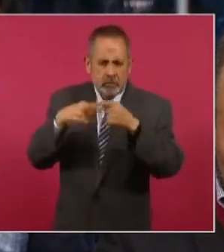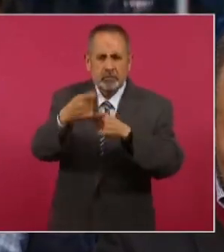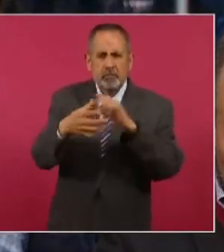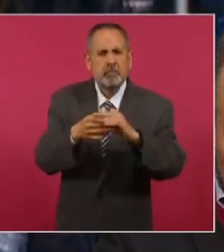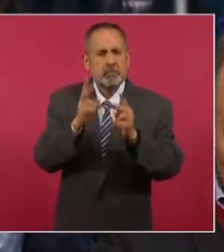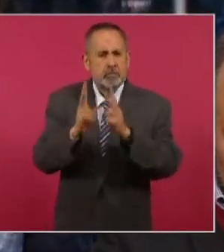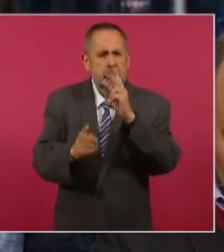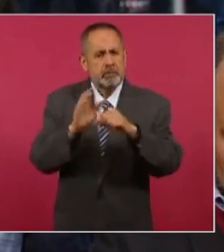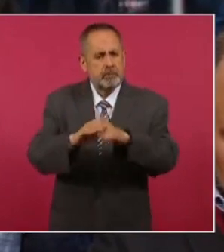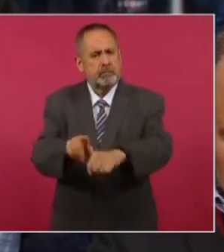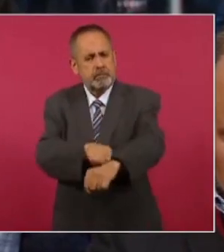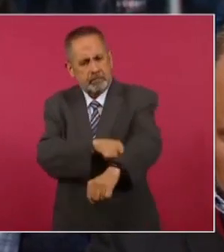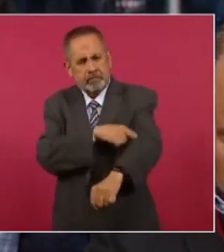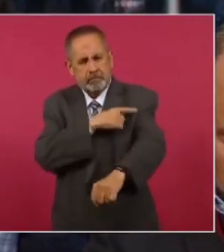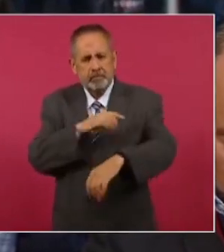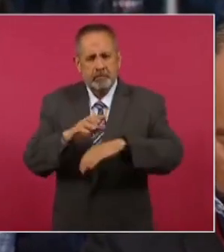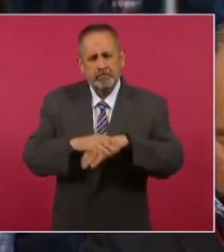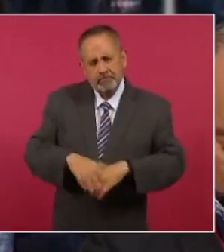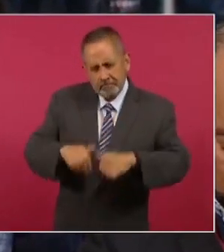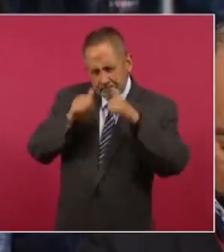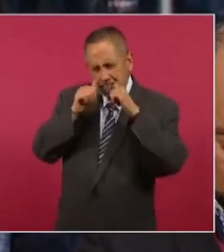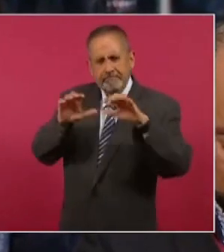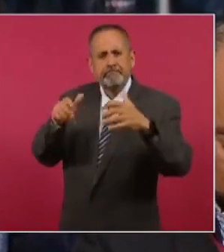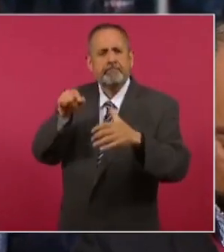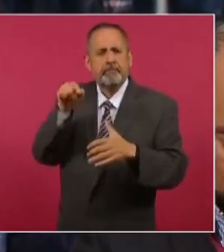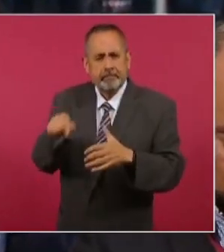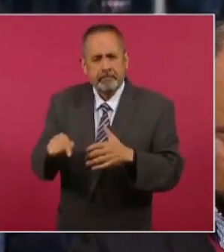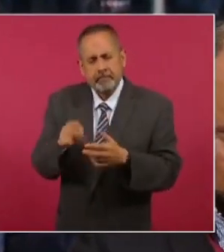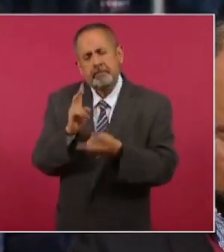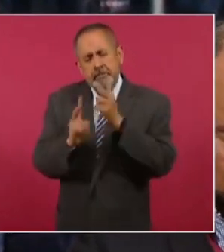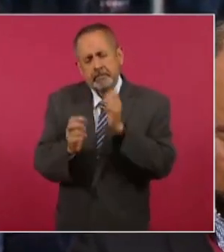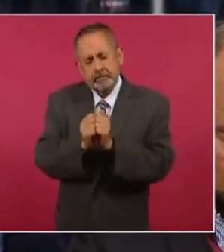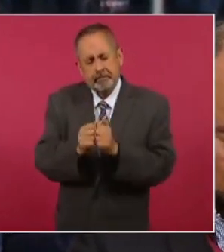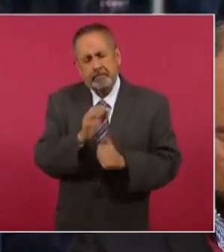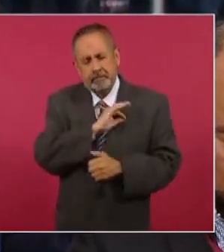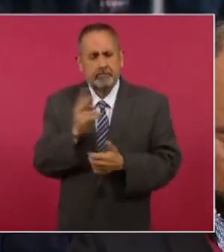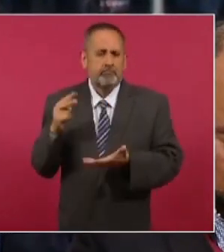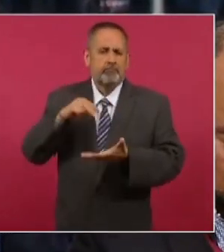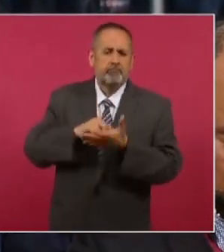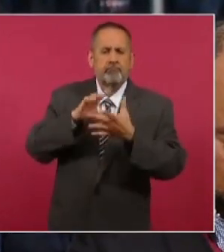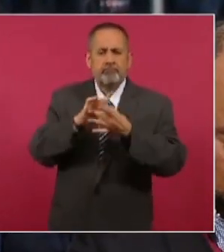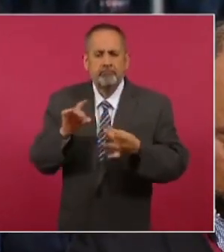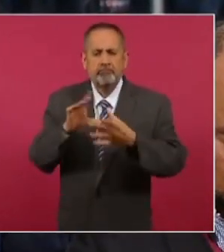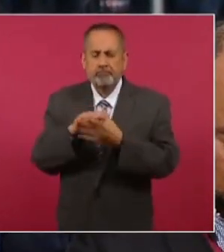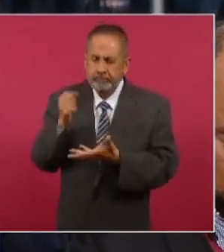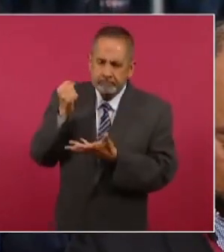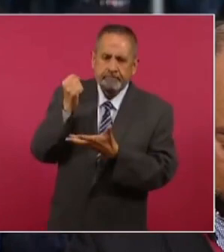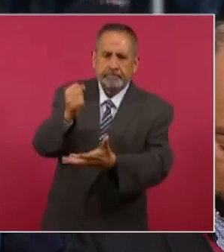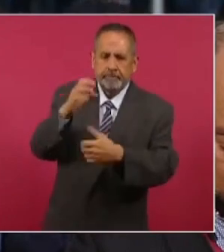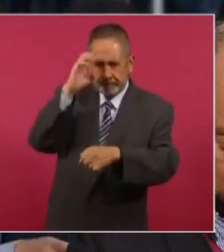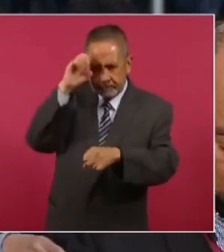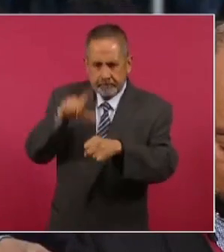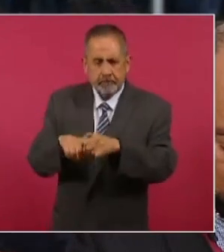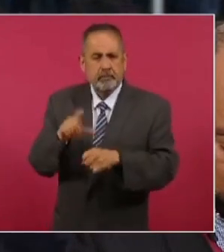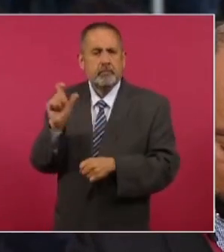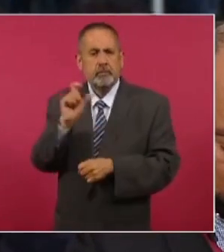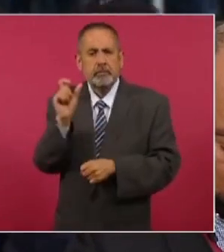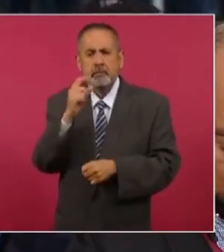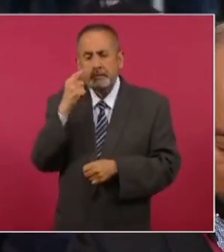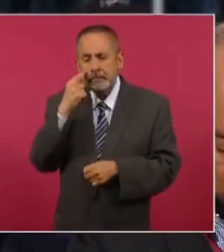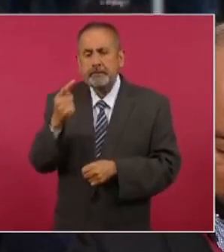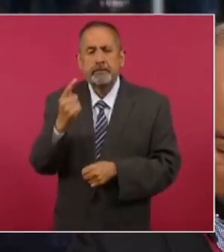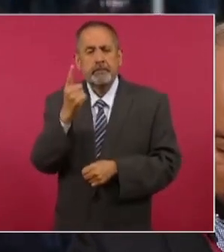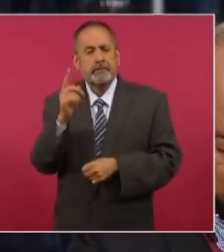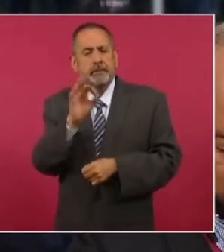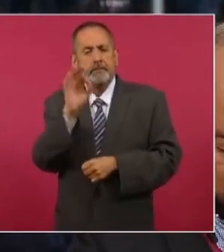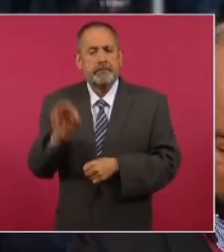platicarlo ampliamente pero que se tome la molestia de platicarnos sobre el presupuesto de cultura cuando vamos a llegar a ese